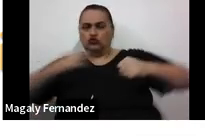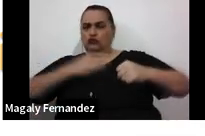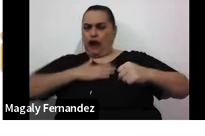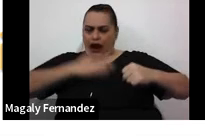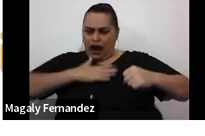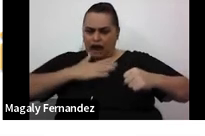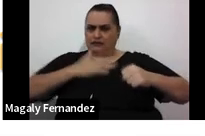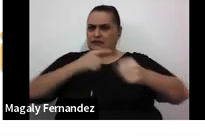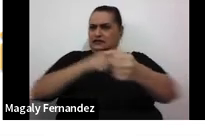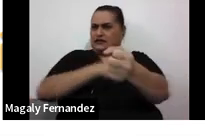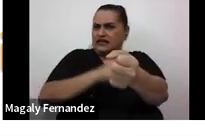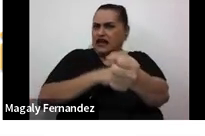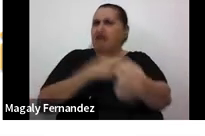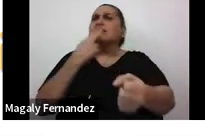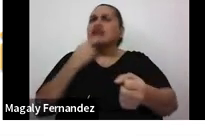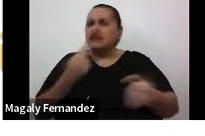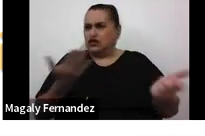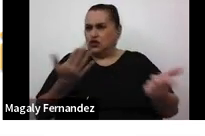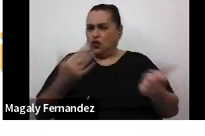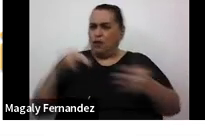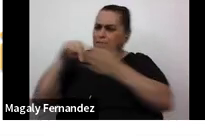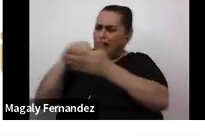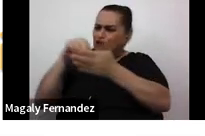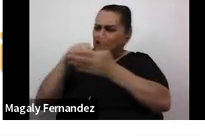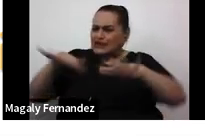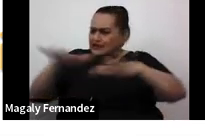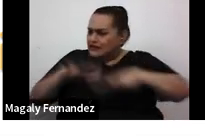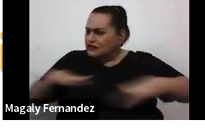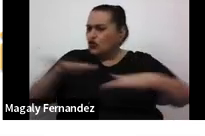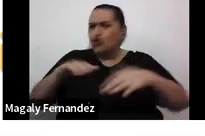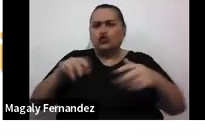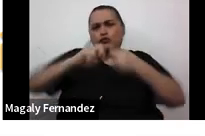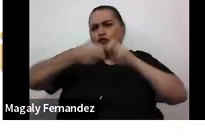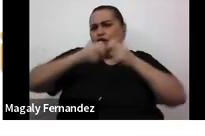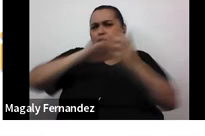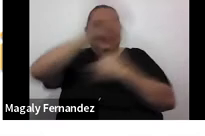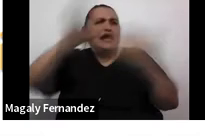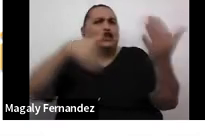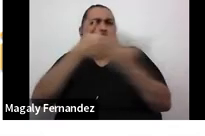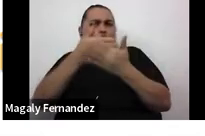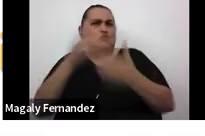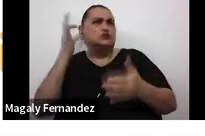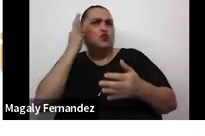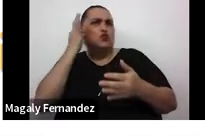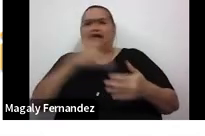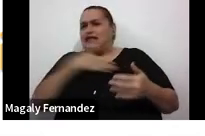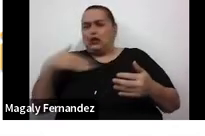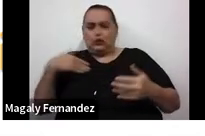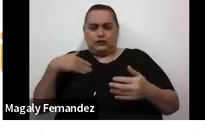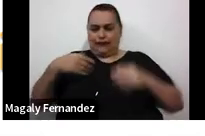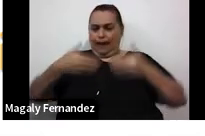o sea las barreras son del entorno son un problema para todos nosotros para las chicas nos gusta la minifalda y el tacón 8